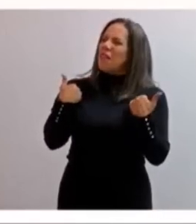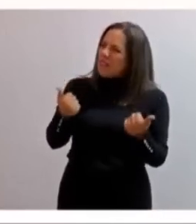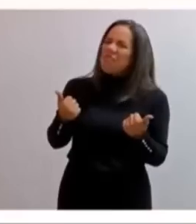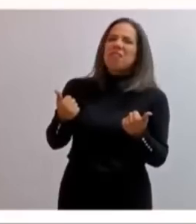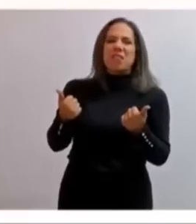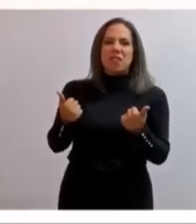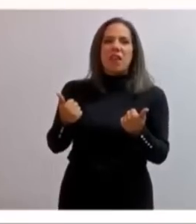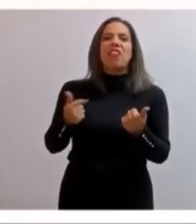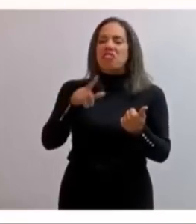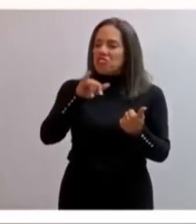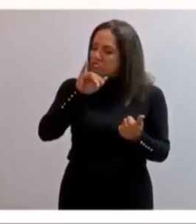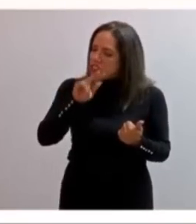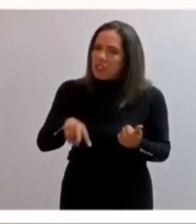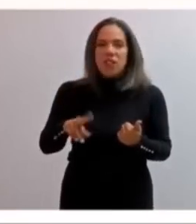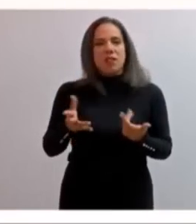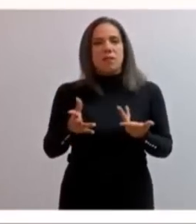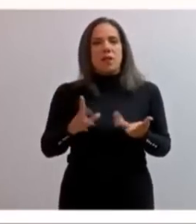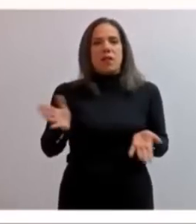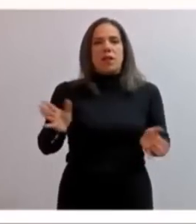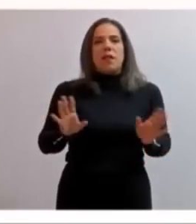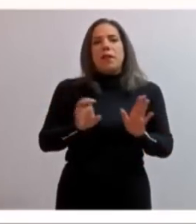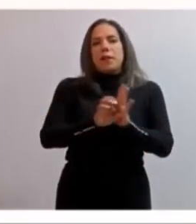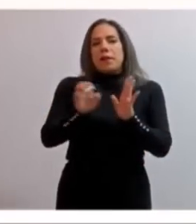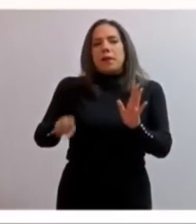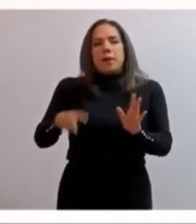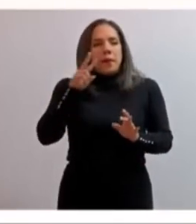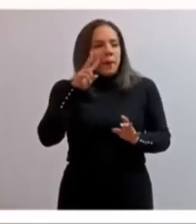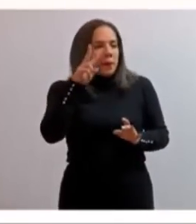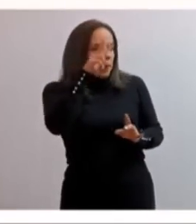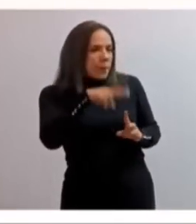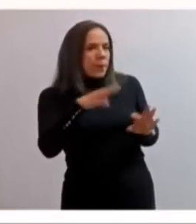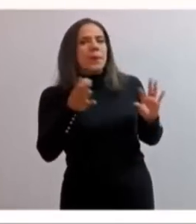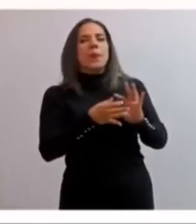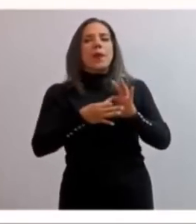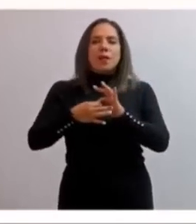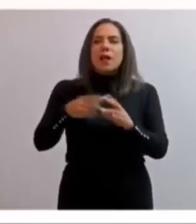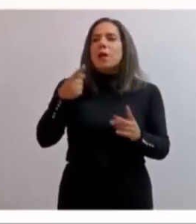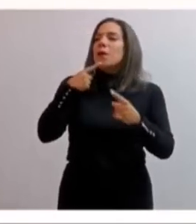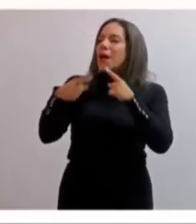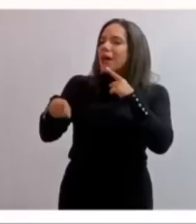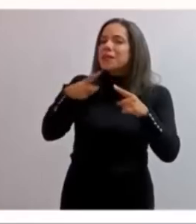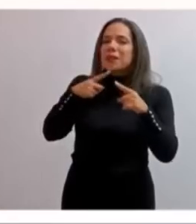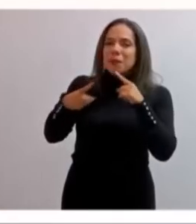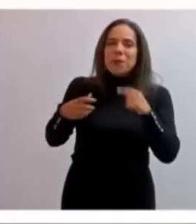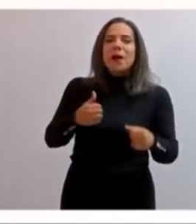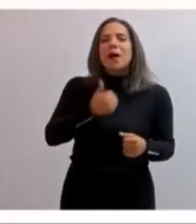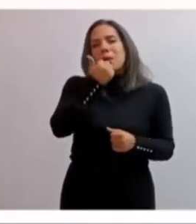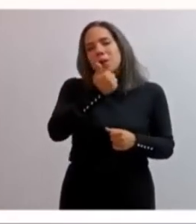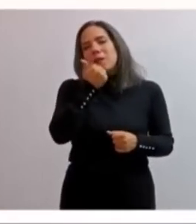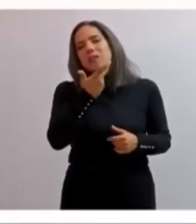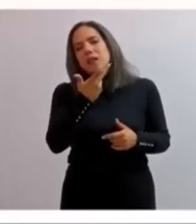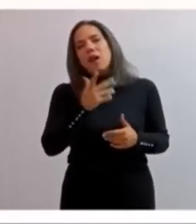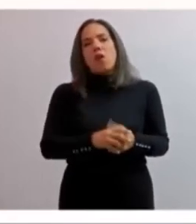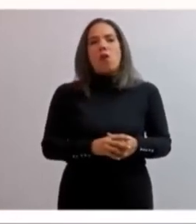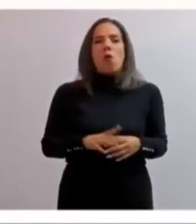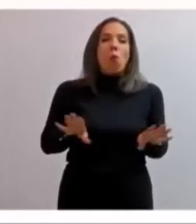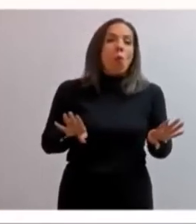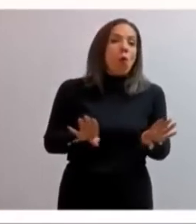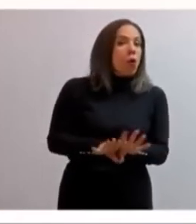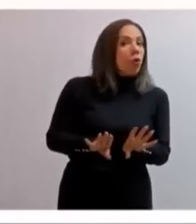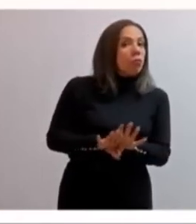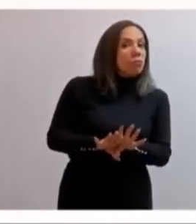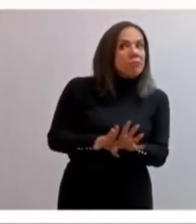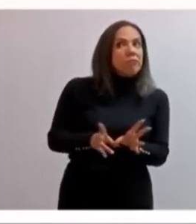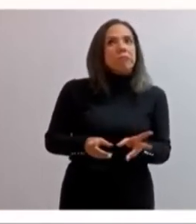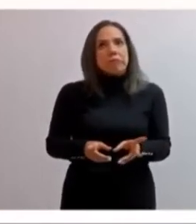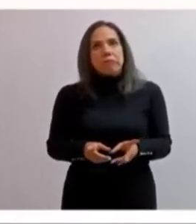hacemos cuando platicamos en el patio, cuando nos reunimos a ingerir algunos alimentos, cuando de alguna manera